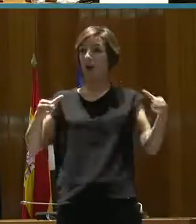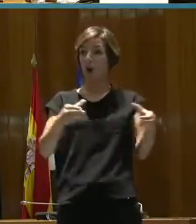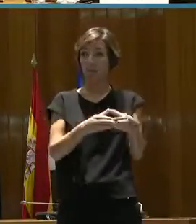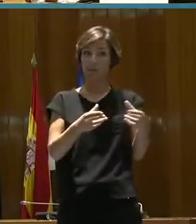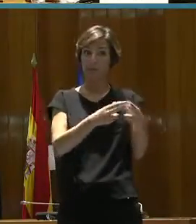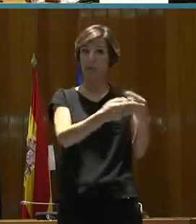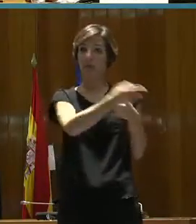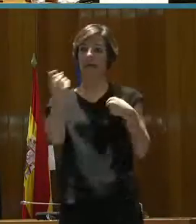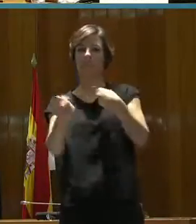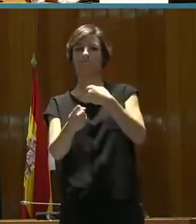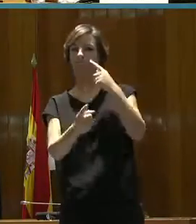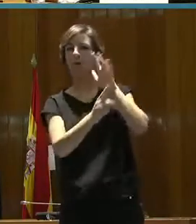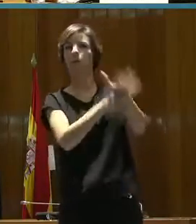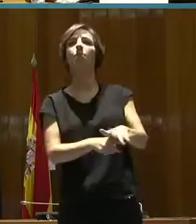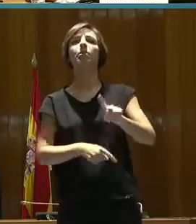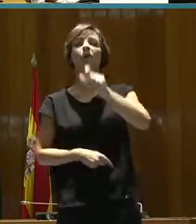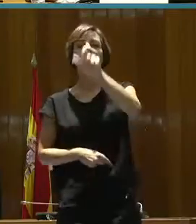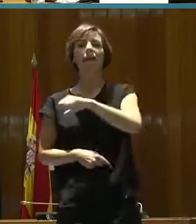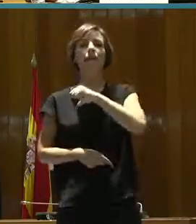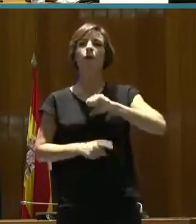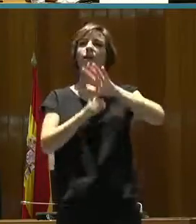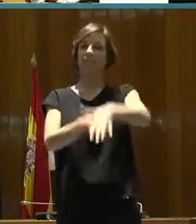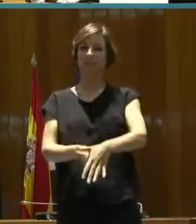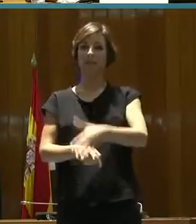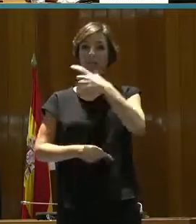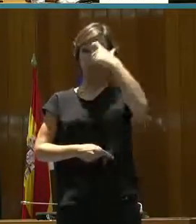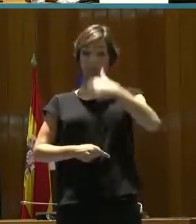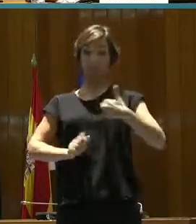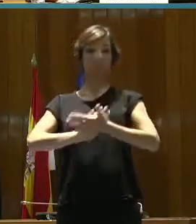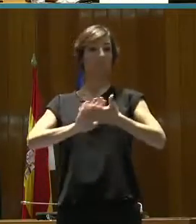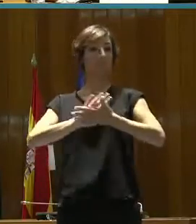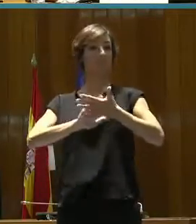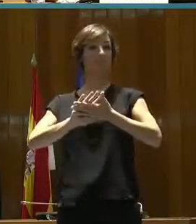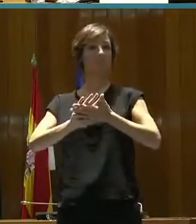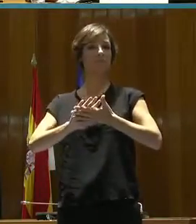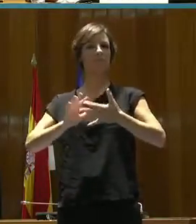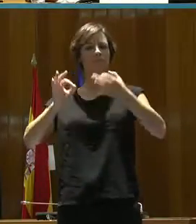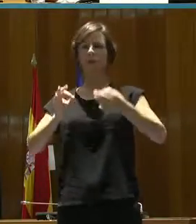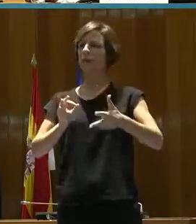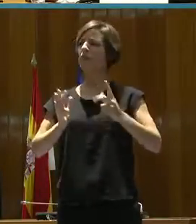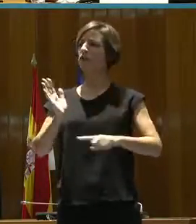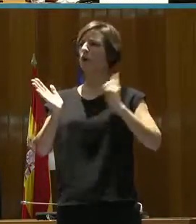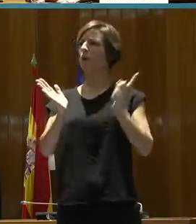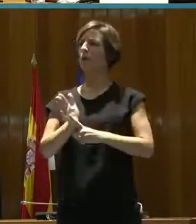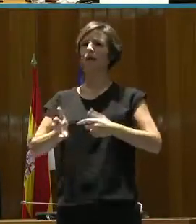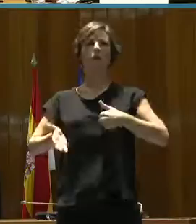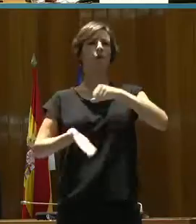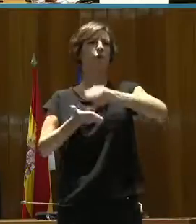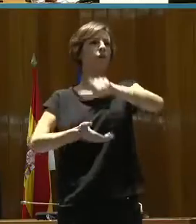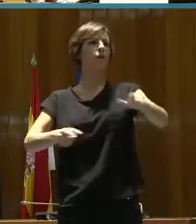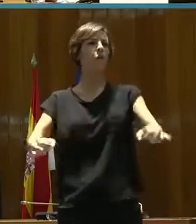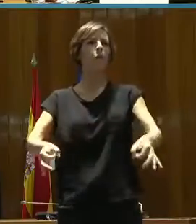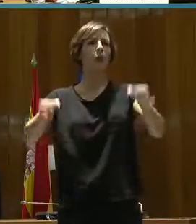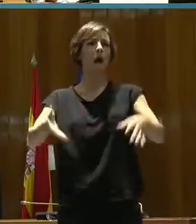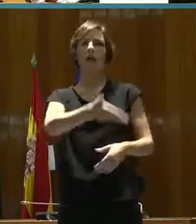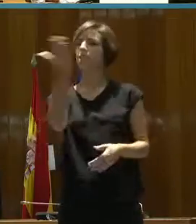sociales, pero también a nivel individual, donde las personas signantes no pueden ejercer plenamente sus derechos de ciudadanía, que se ven